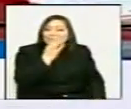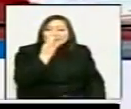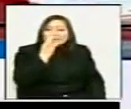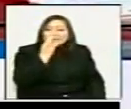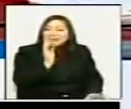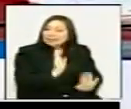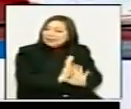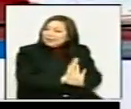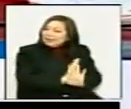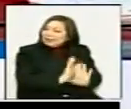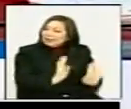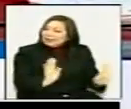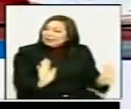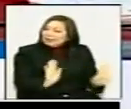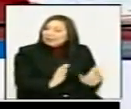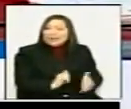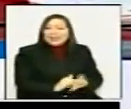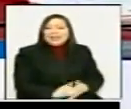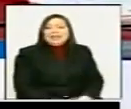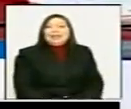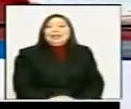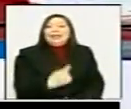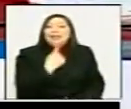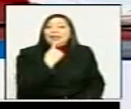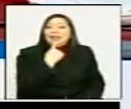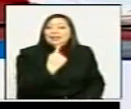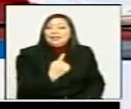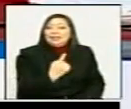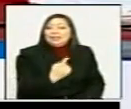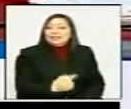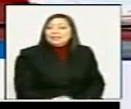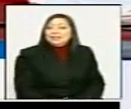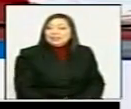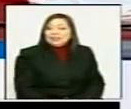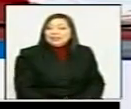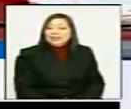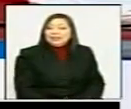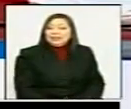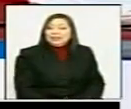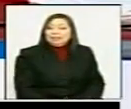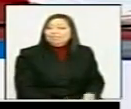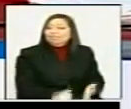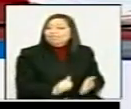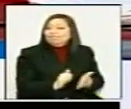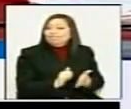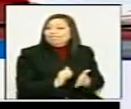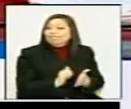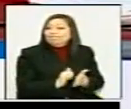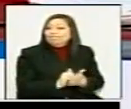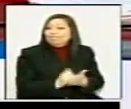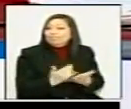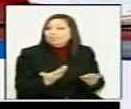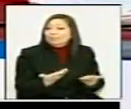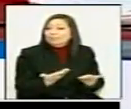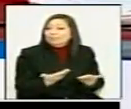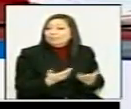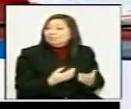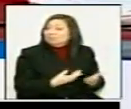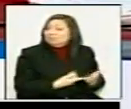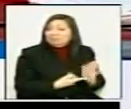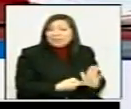esto, y lo que señalo es mi indignación de que, hecha la